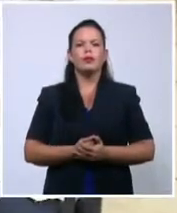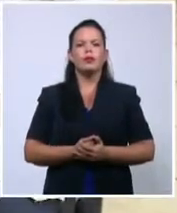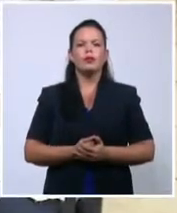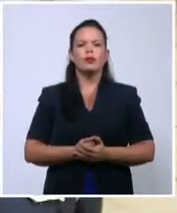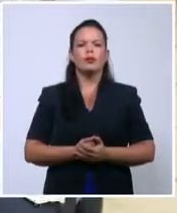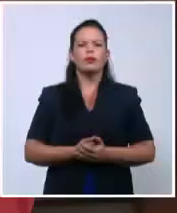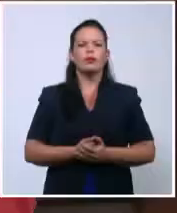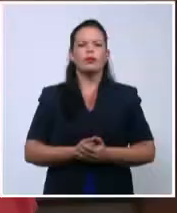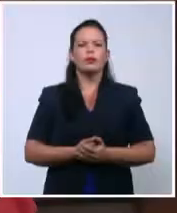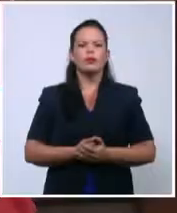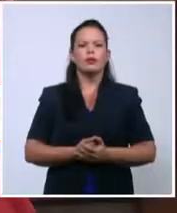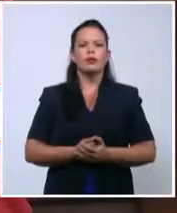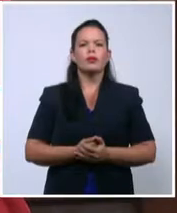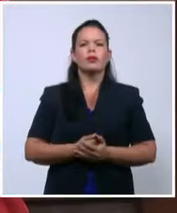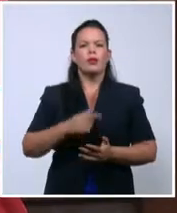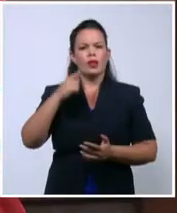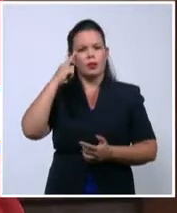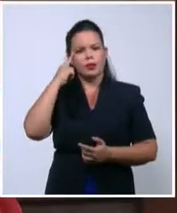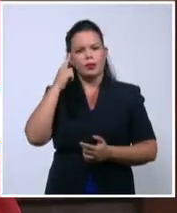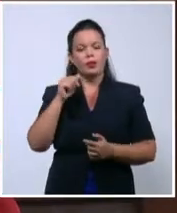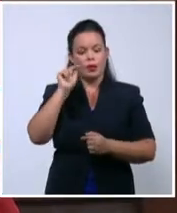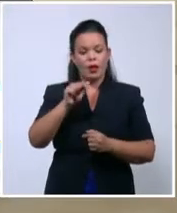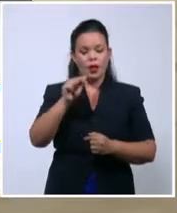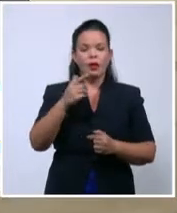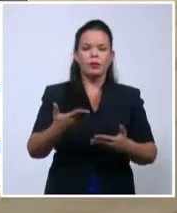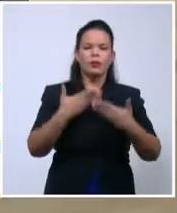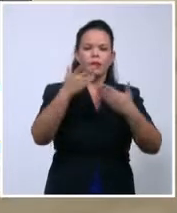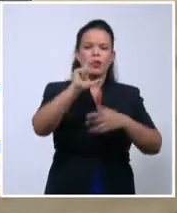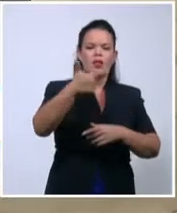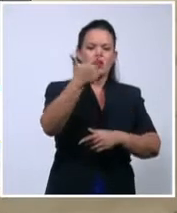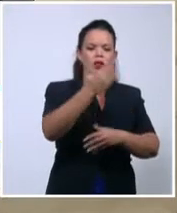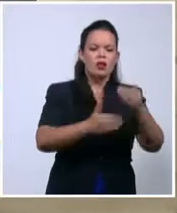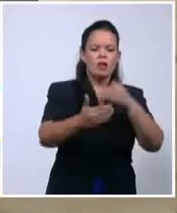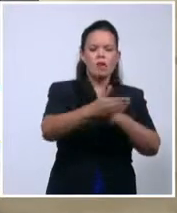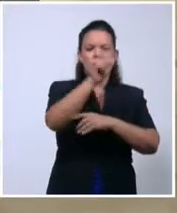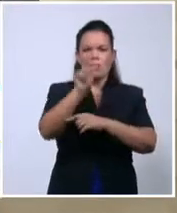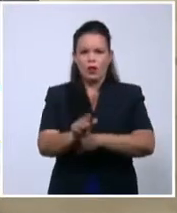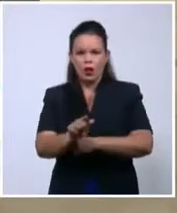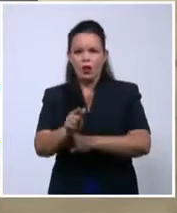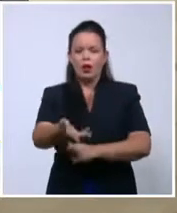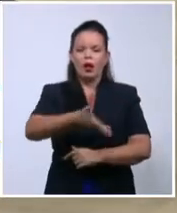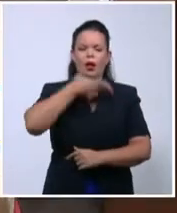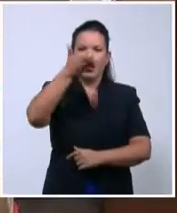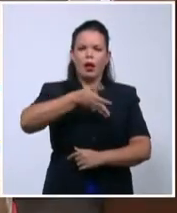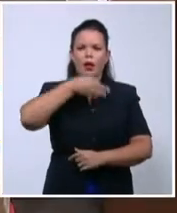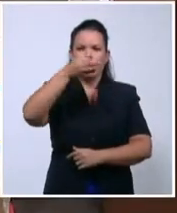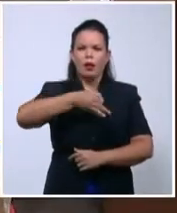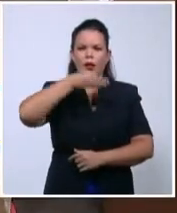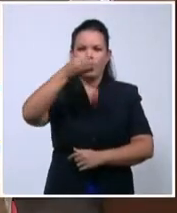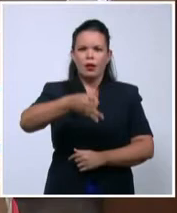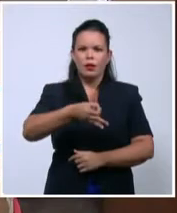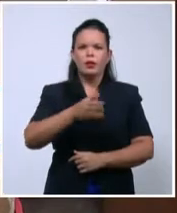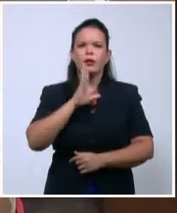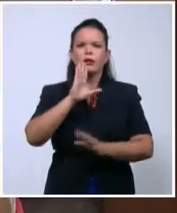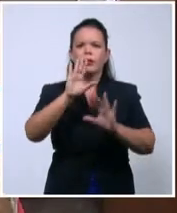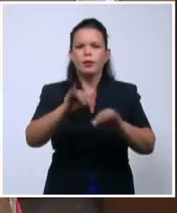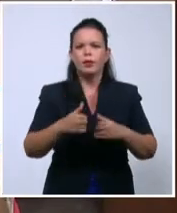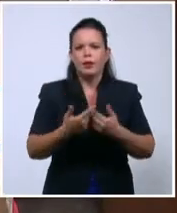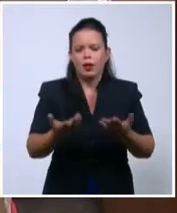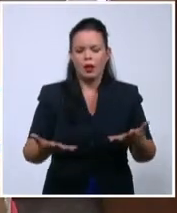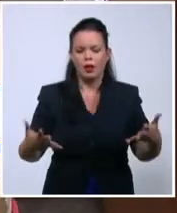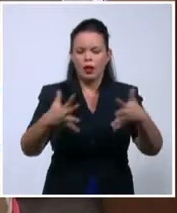En el acto, la viceministra del MINRECS, Ana Yancy Rodríguez Camejo, resaltó que en estas 6 décadas las relaciones